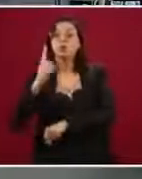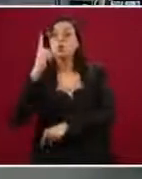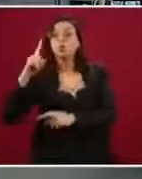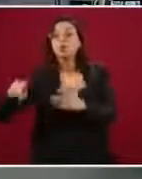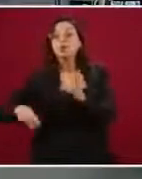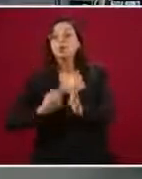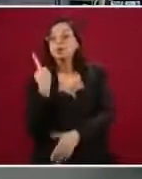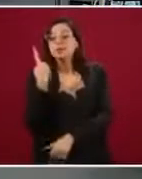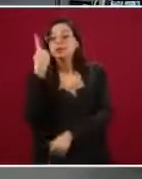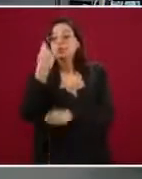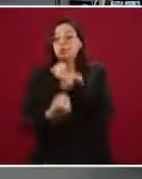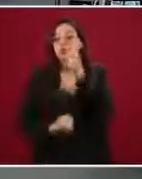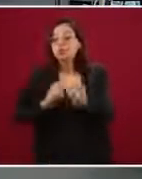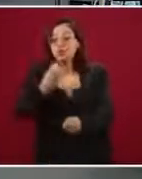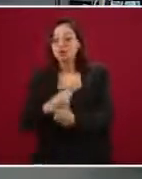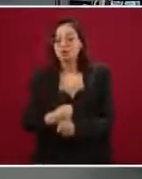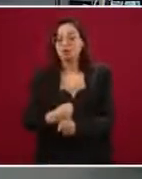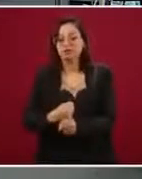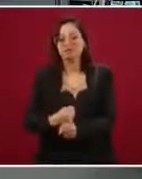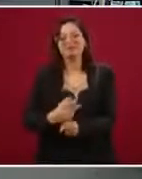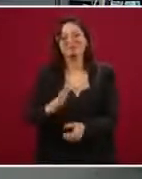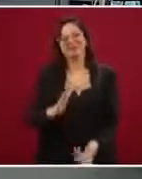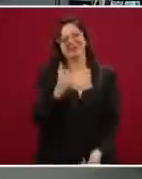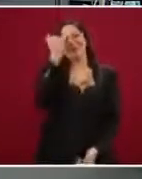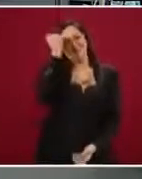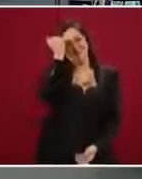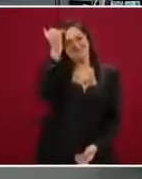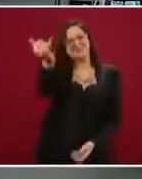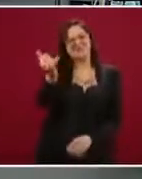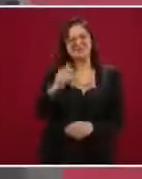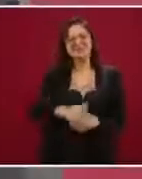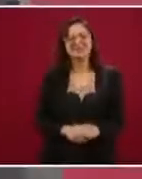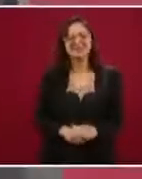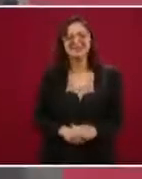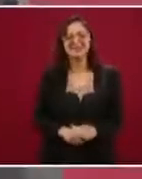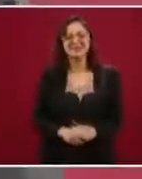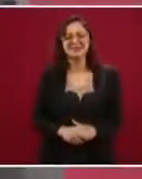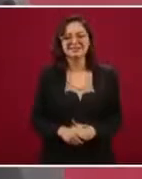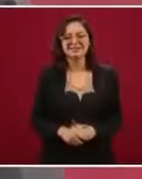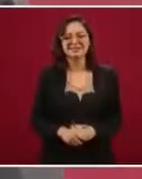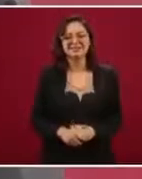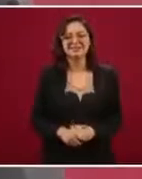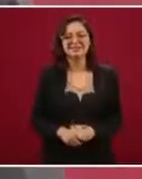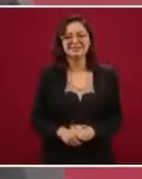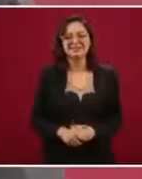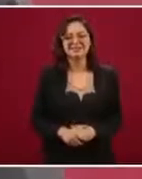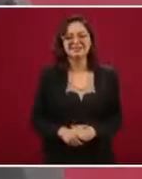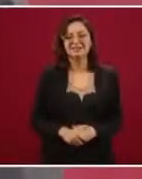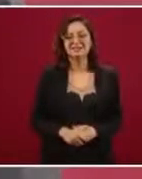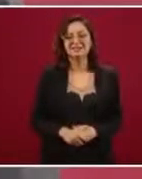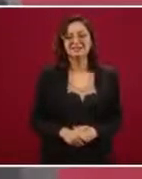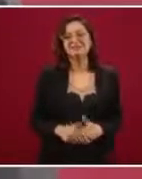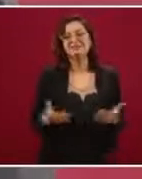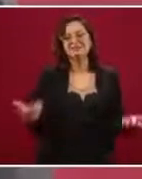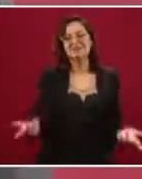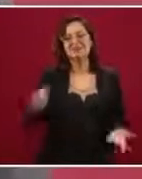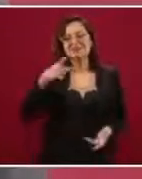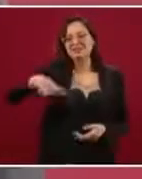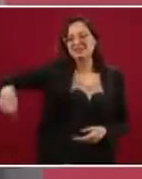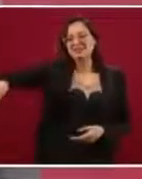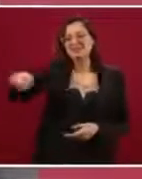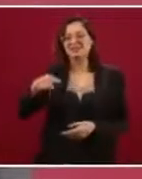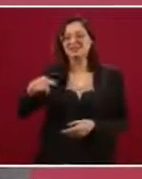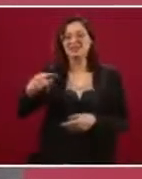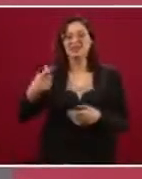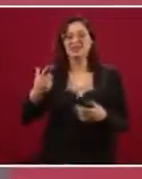cuando mucho. Estoy hablando, imagínense a los paladines o paladinas de